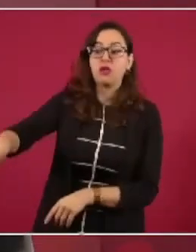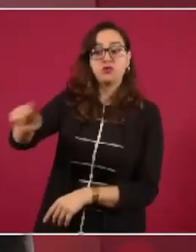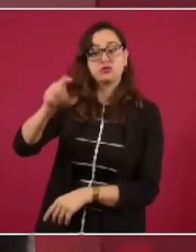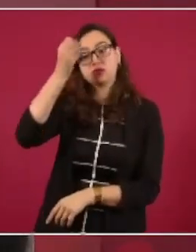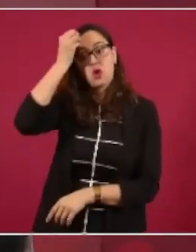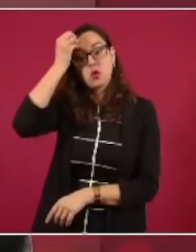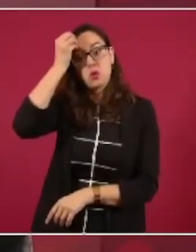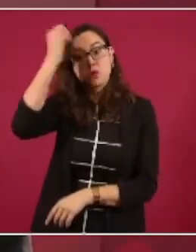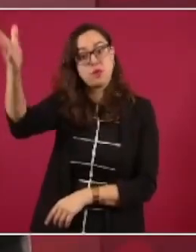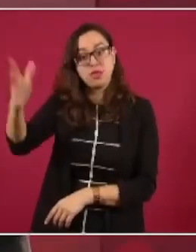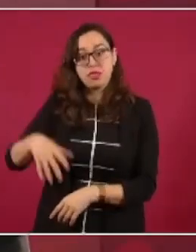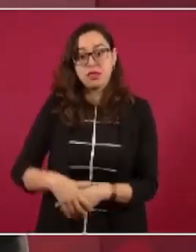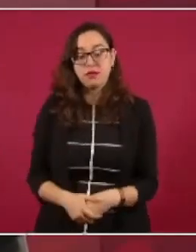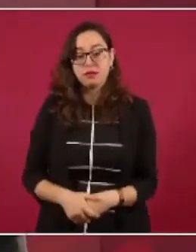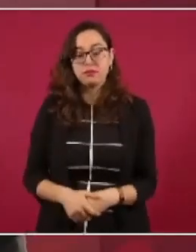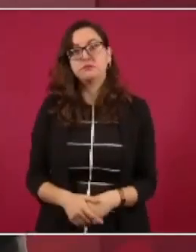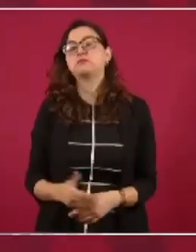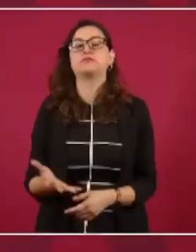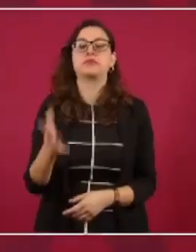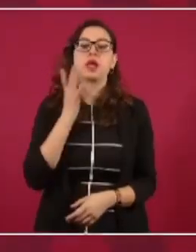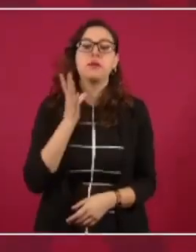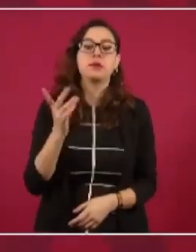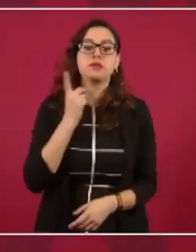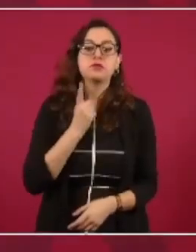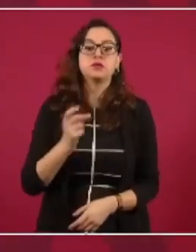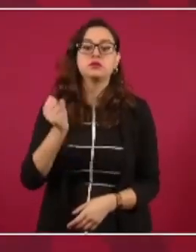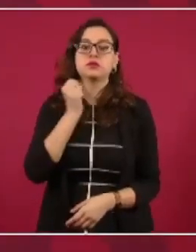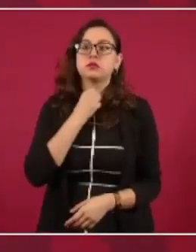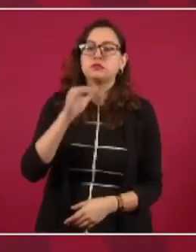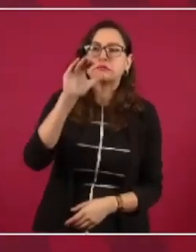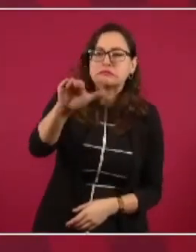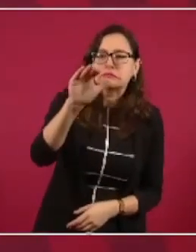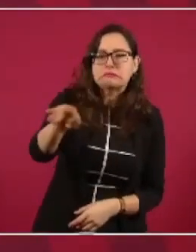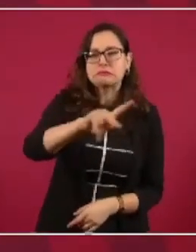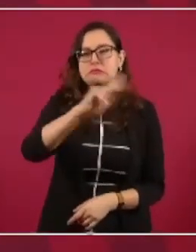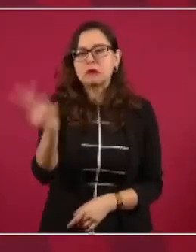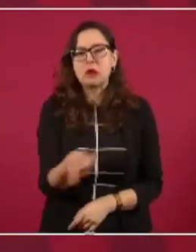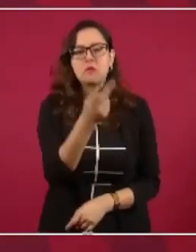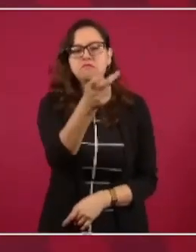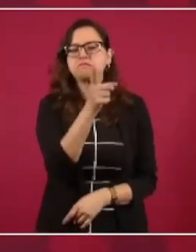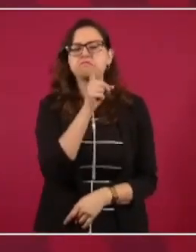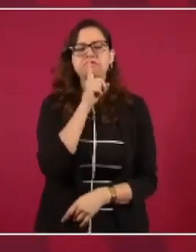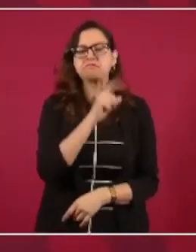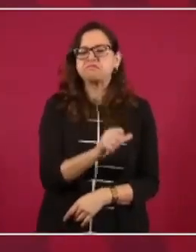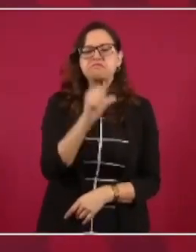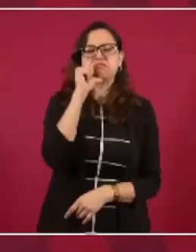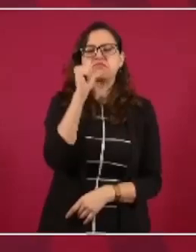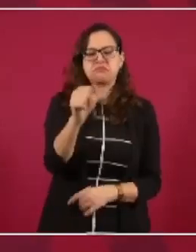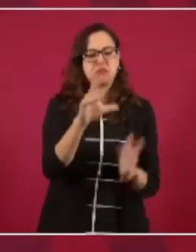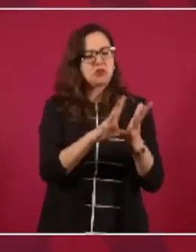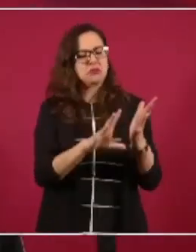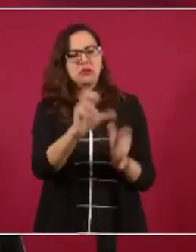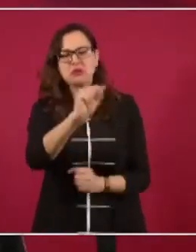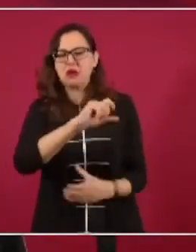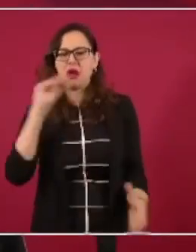sin consultar al Congreso, sin tomar en cuenta la